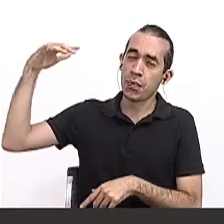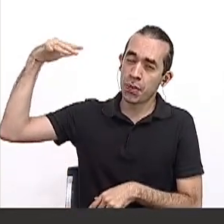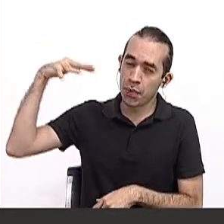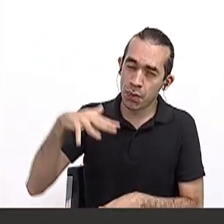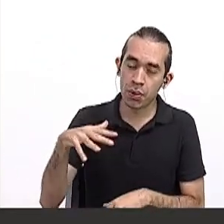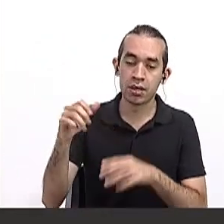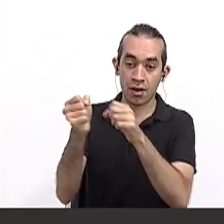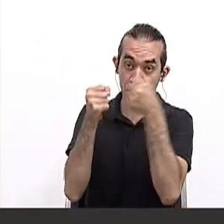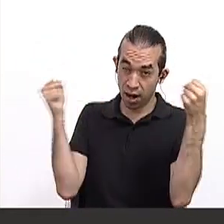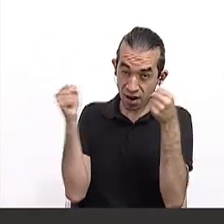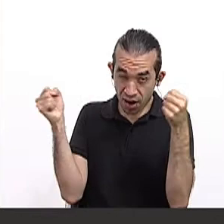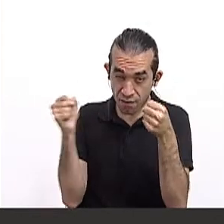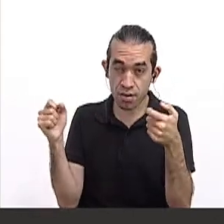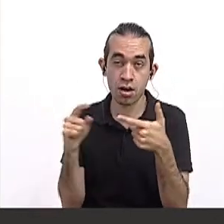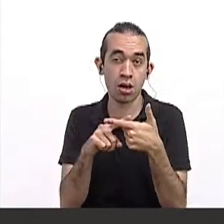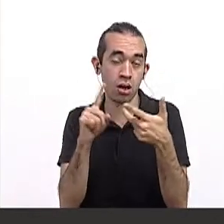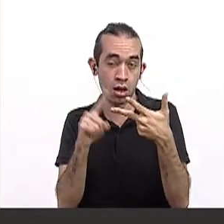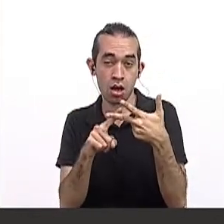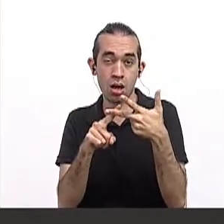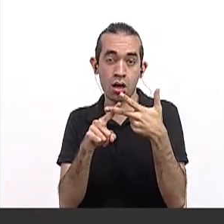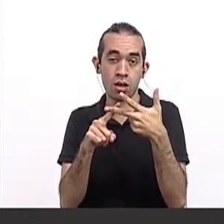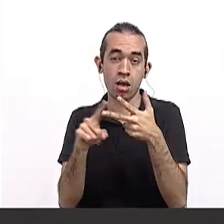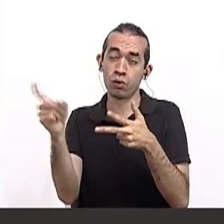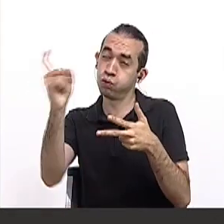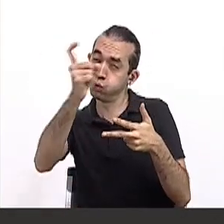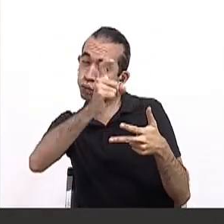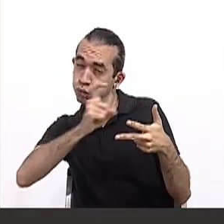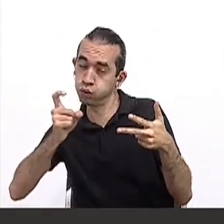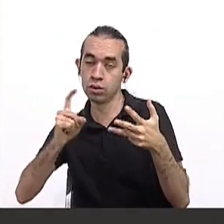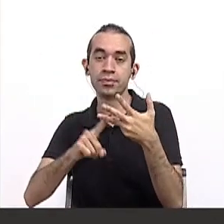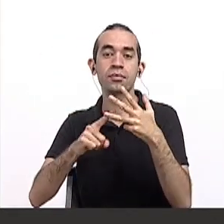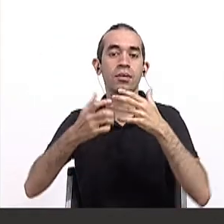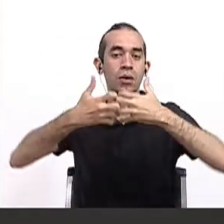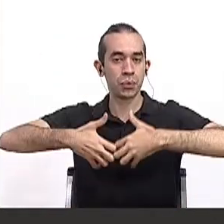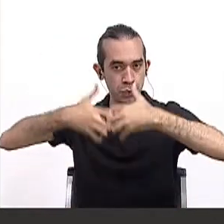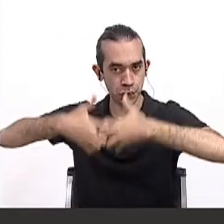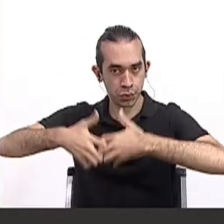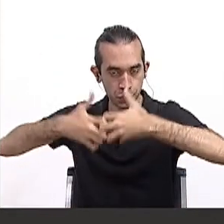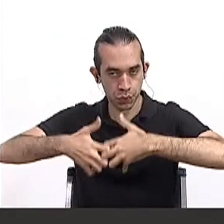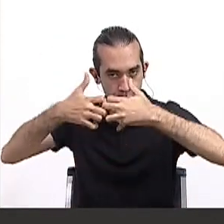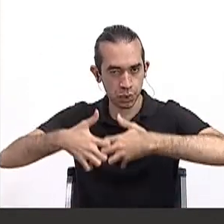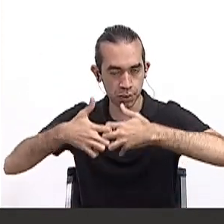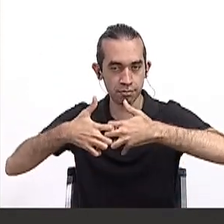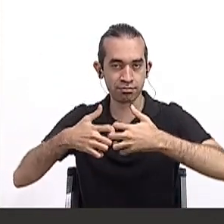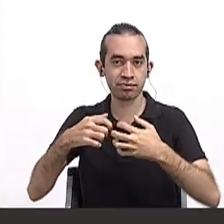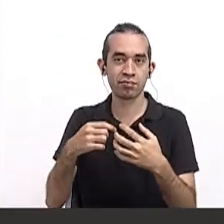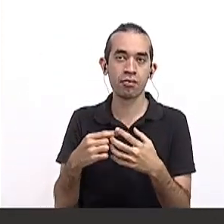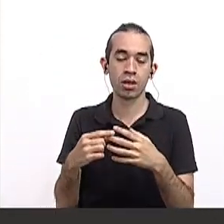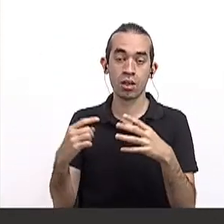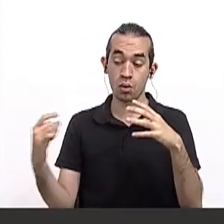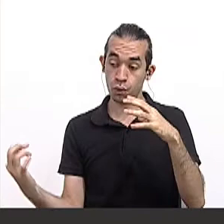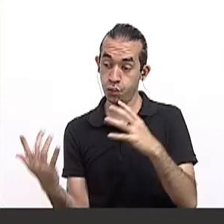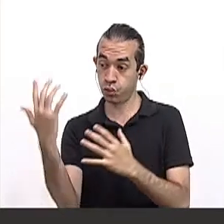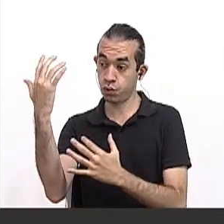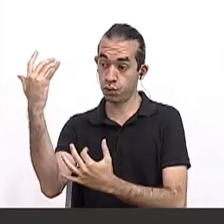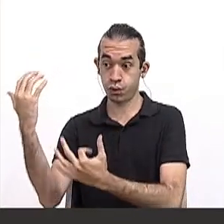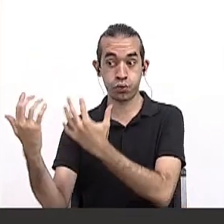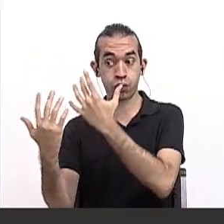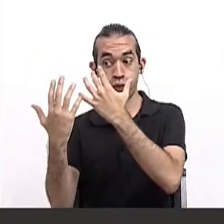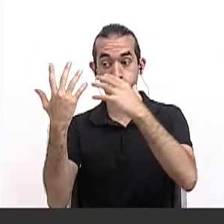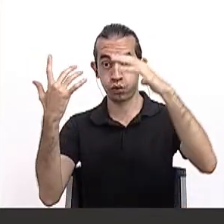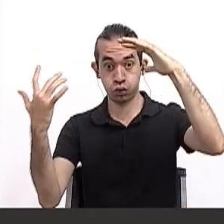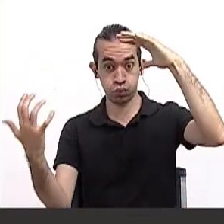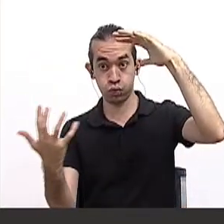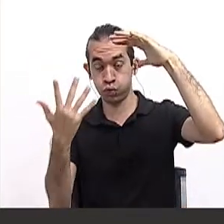acondicionados, refrigeradoras, en los aerosoles y procesos industriales ascienden a la estratosfera. Ahí